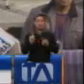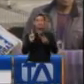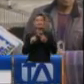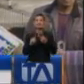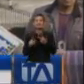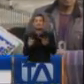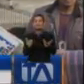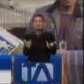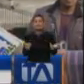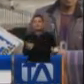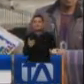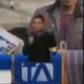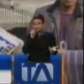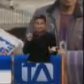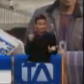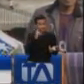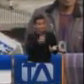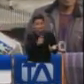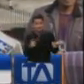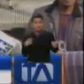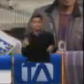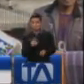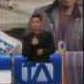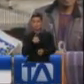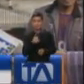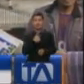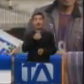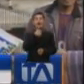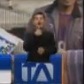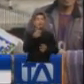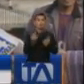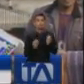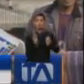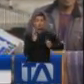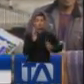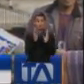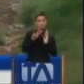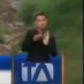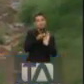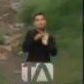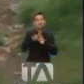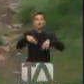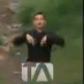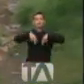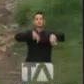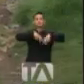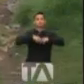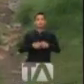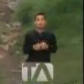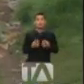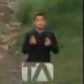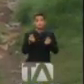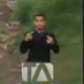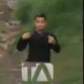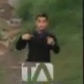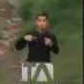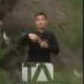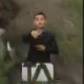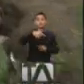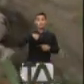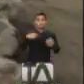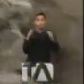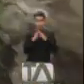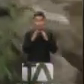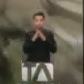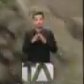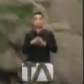tenemos, mire, como aquí nosotros mismos tenemos que cortar las hierbas para poder caminar. El precio de salir y regresar a casa